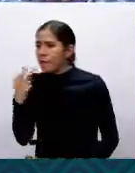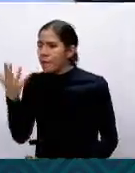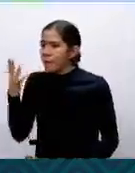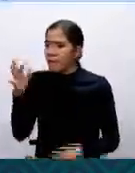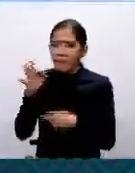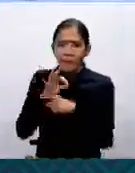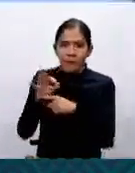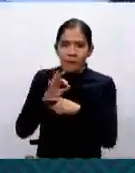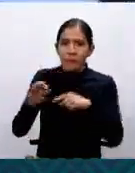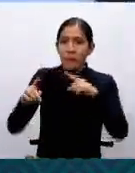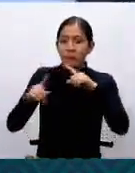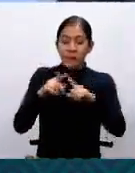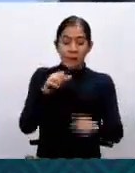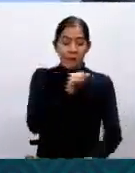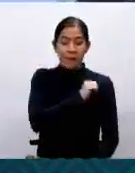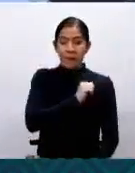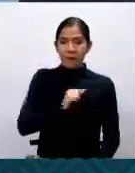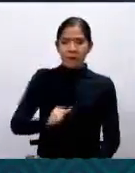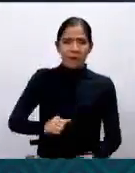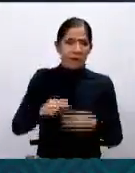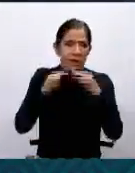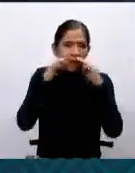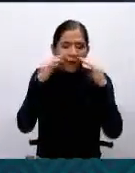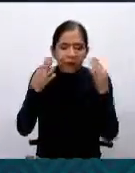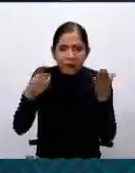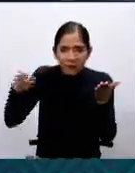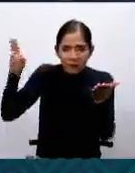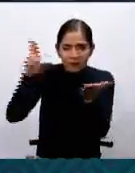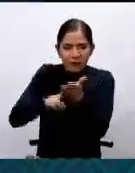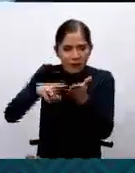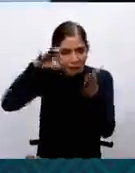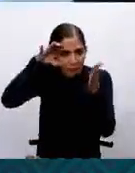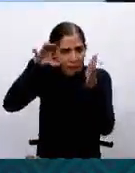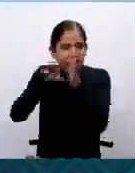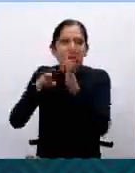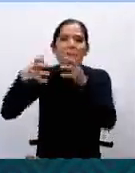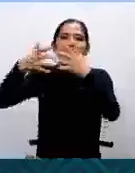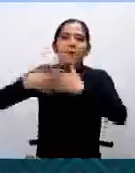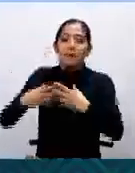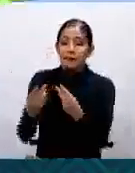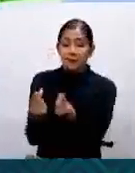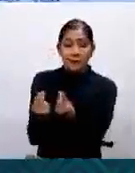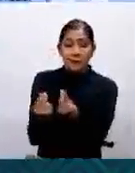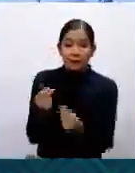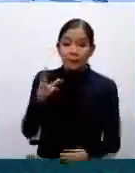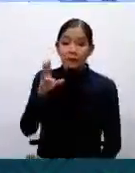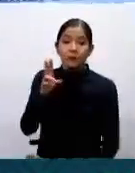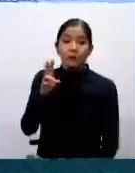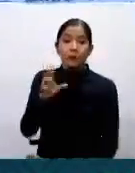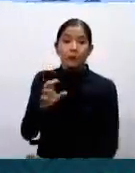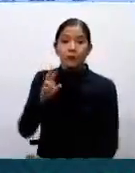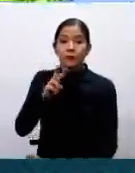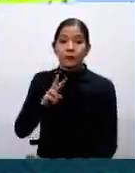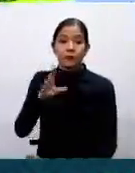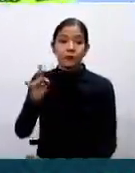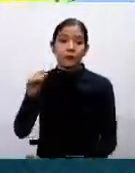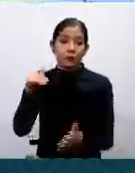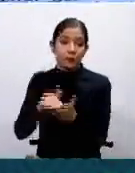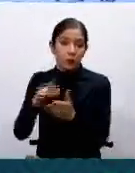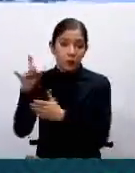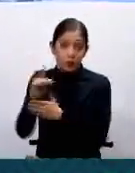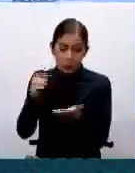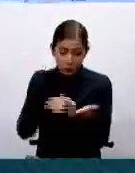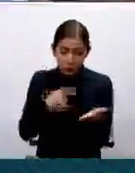puede constatar que el alcalde Manfred Esvira firmó un contrato con una empresa por la suma de 728 mil bolivianos, pero no se